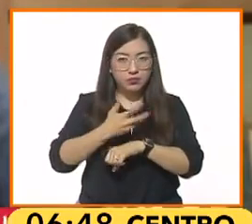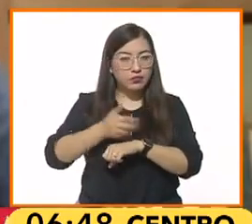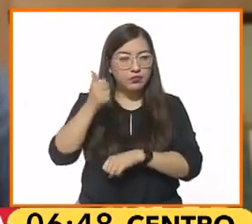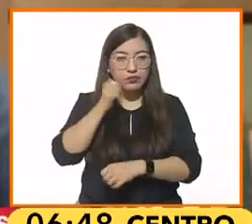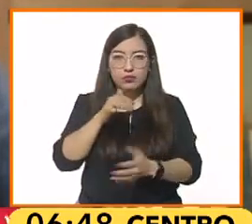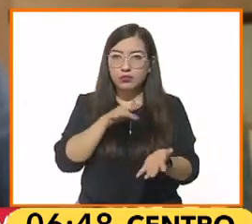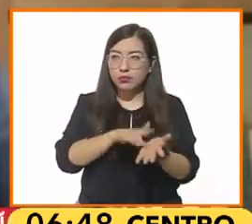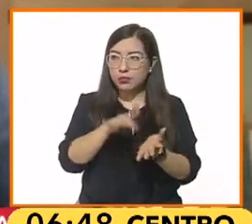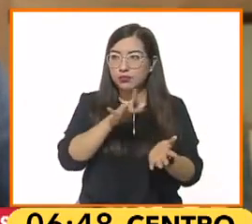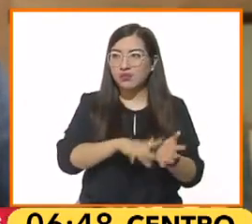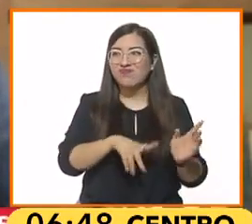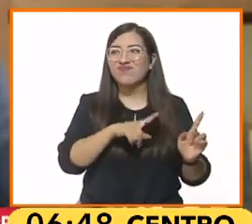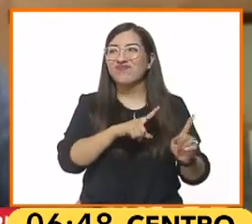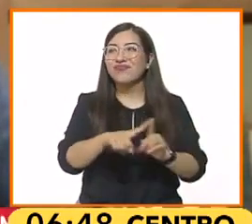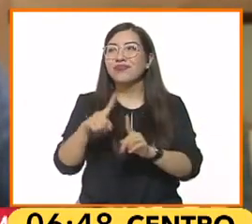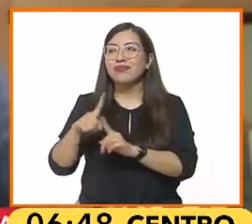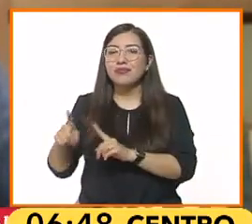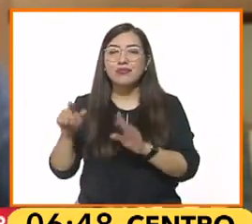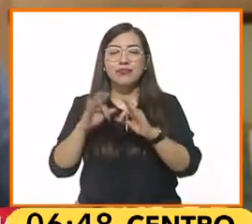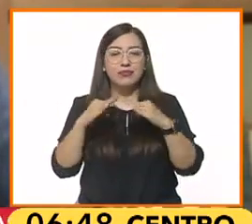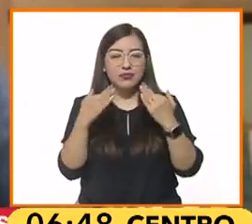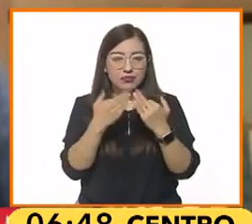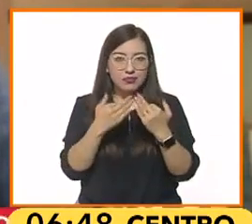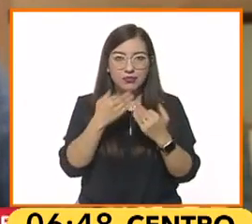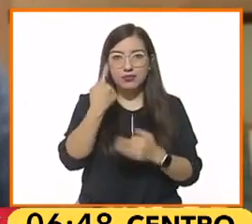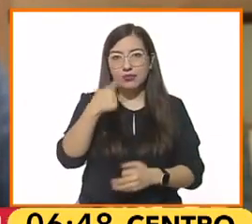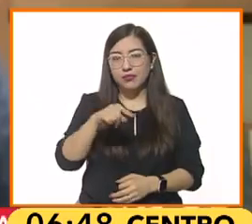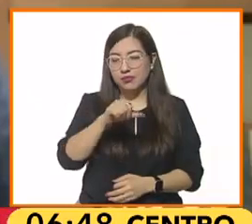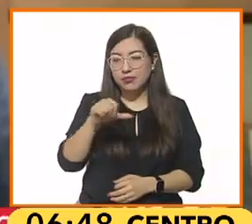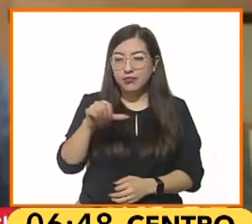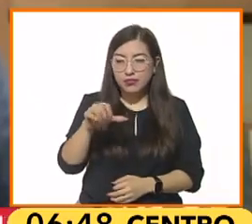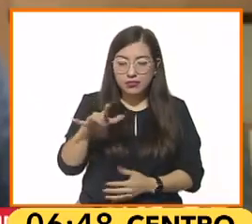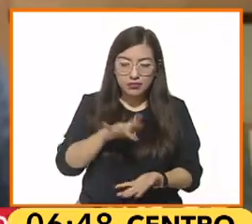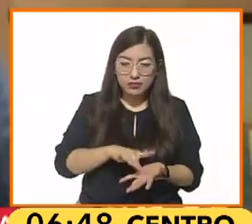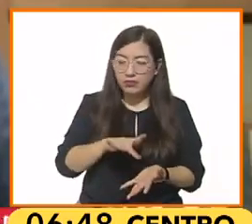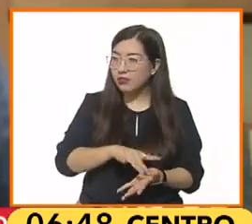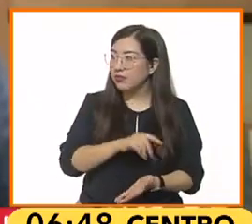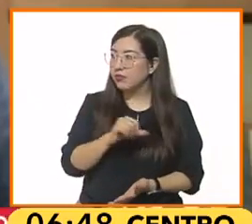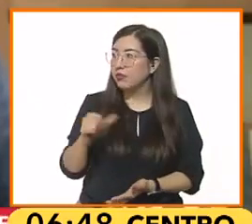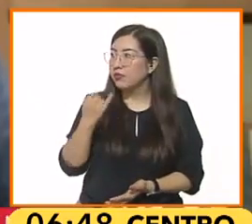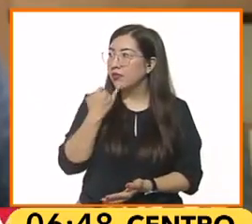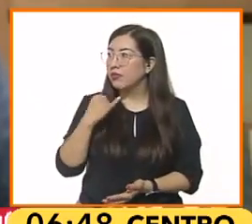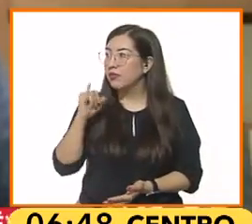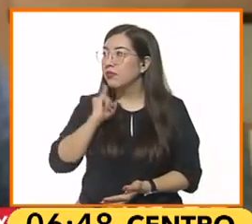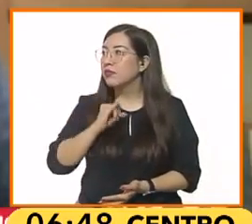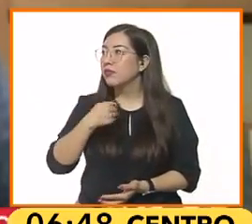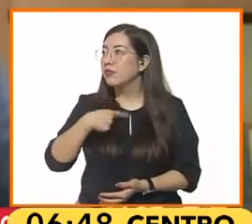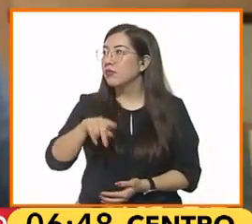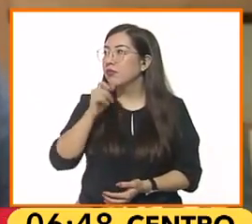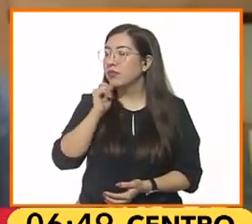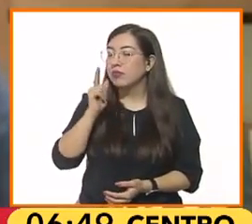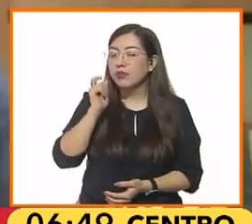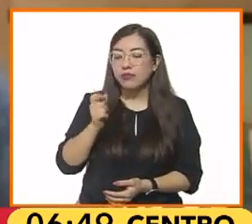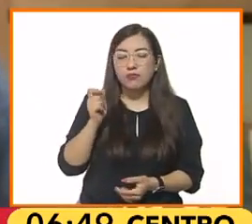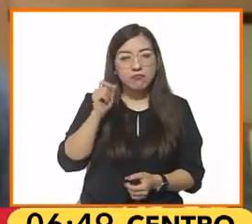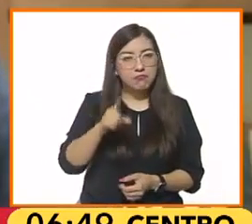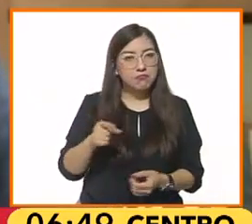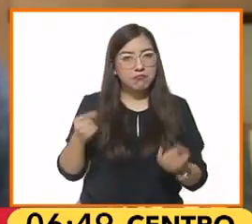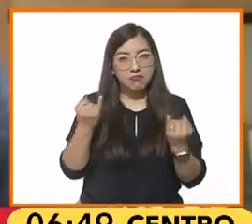diferentes tácticas y diferentes estrategias a Israel, pero que al final, digamos, el tono ha sido siempre el mismo,